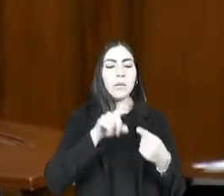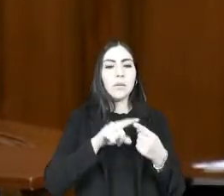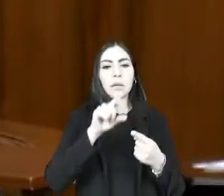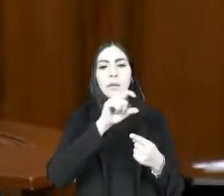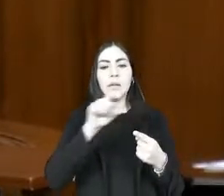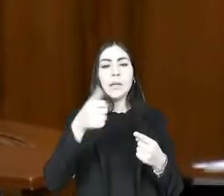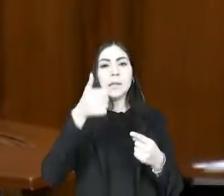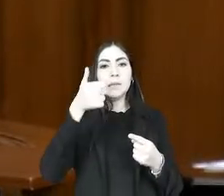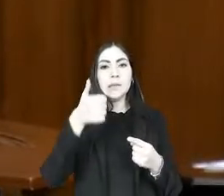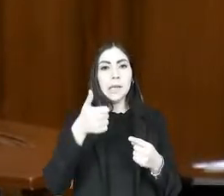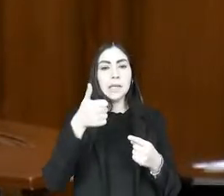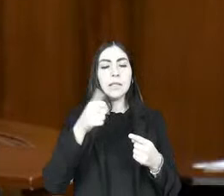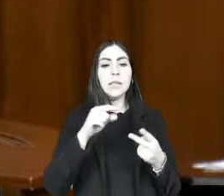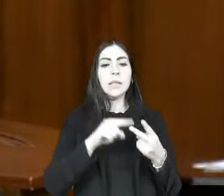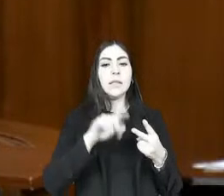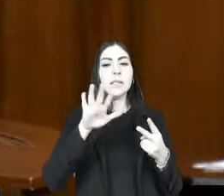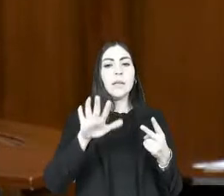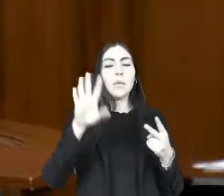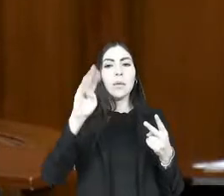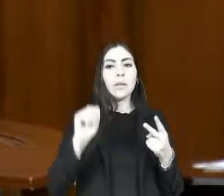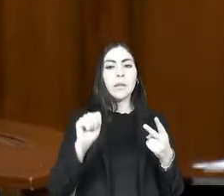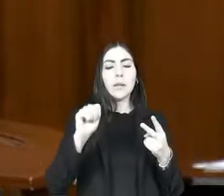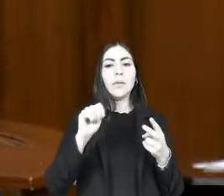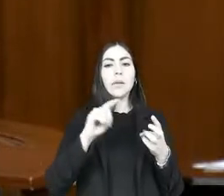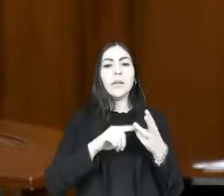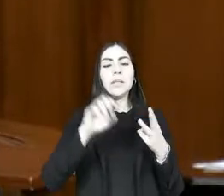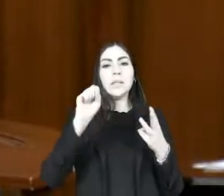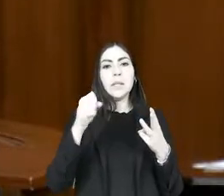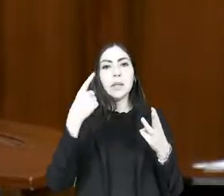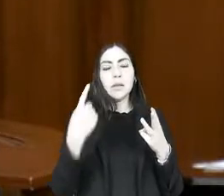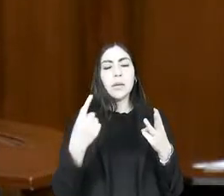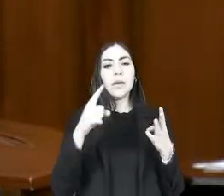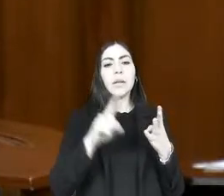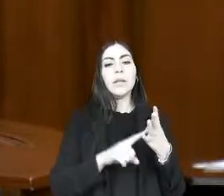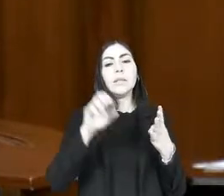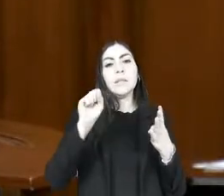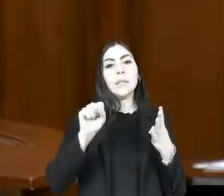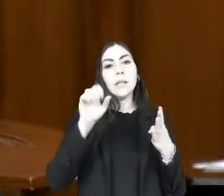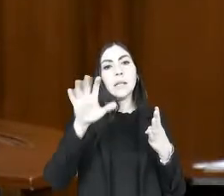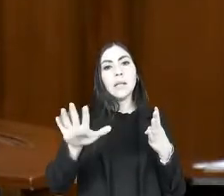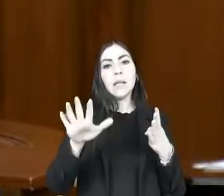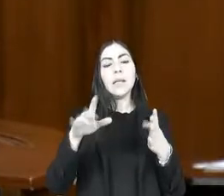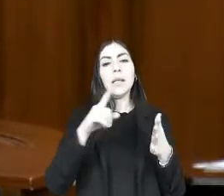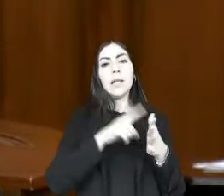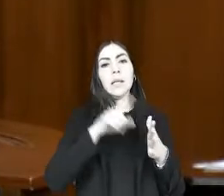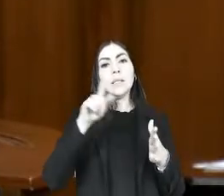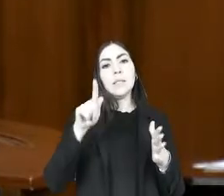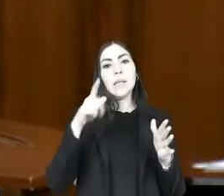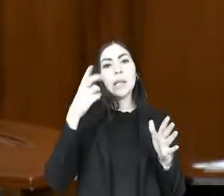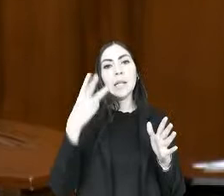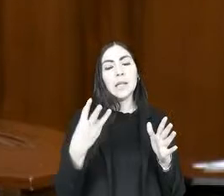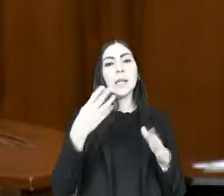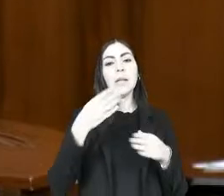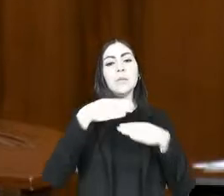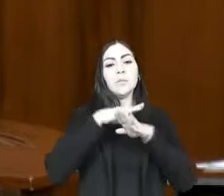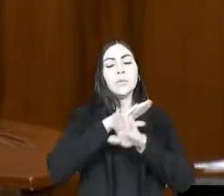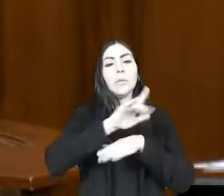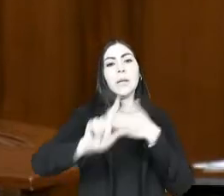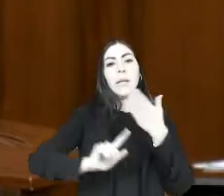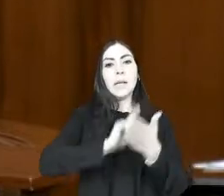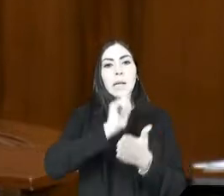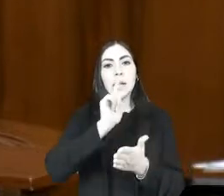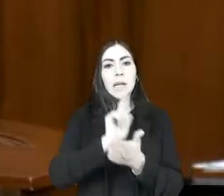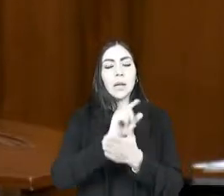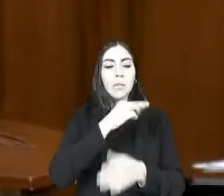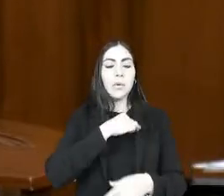fracción sexta, 59, 61, 65 y 73 de la Ley Orgánica